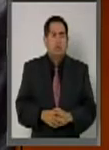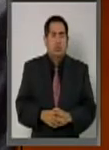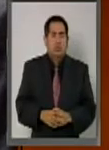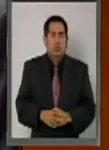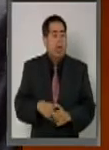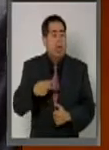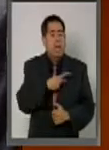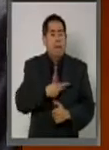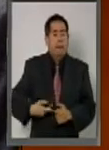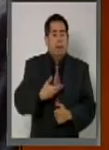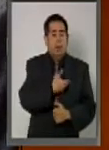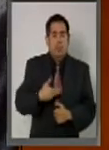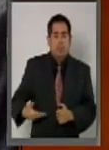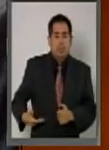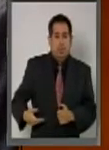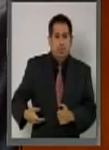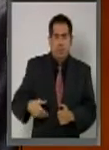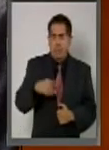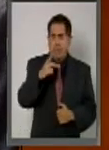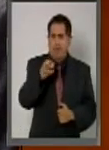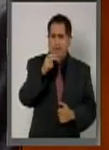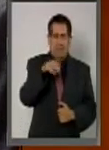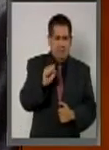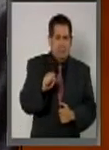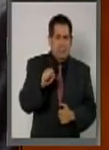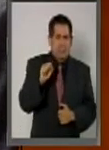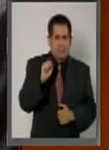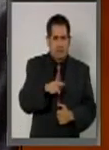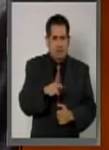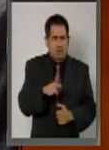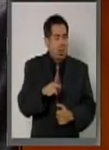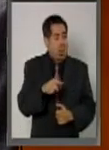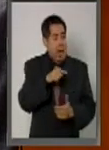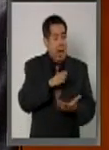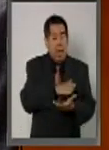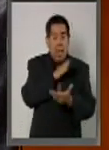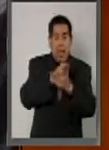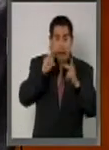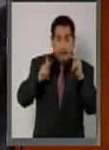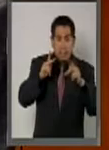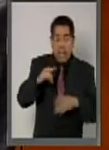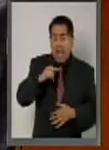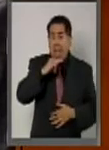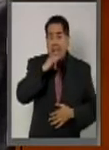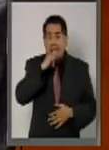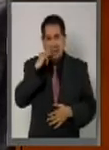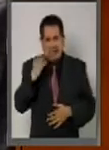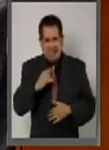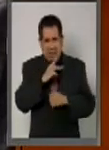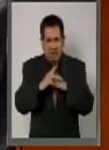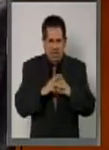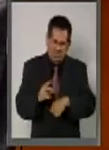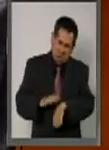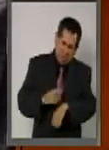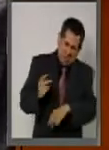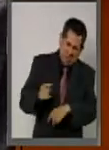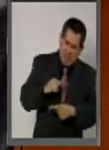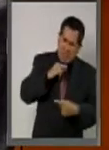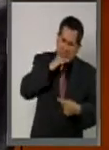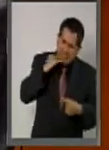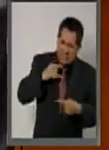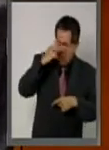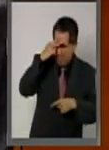el vicepresidente Mike Pence, durante una visita a Chile, urgió a Chile, México, Perú